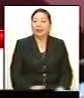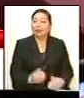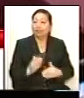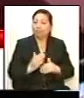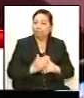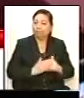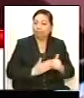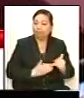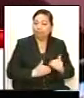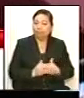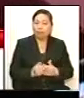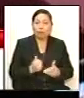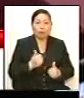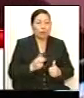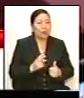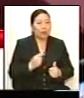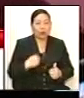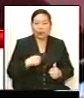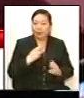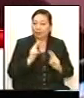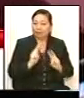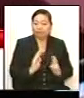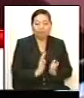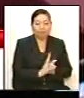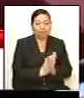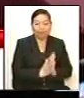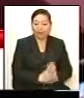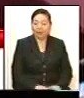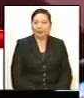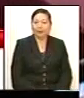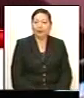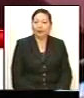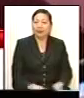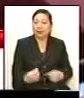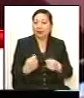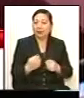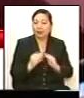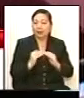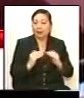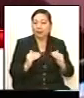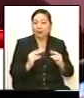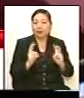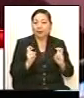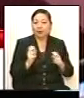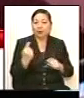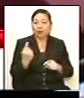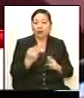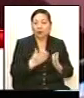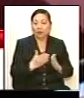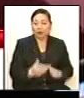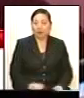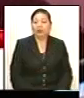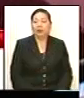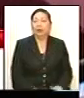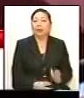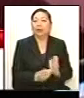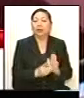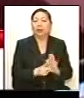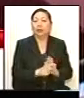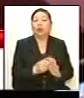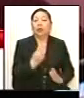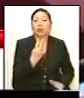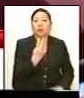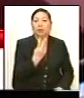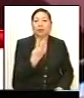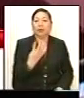infraestructura, la cual no está prevista ni exigida en el marco del texto único redactado del Decreto Legislativo